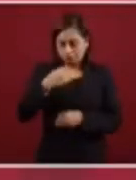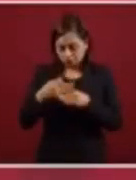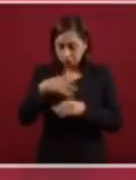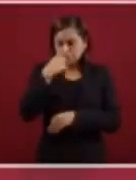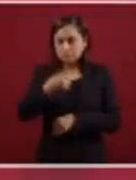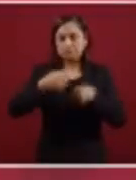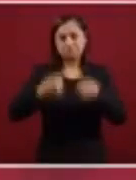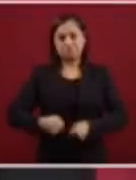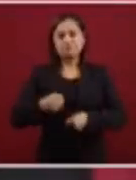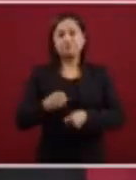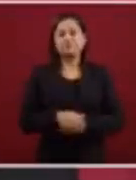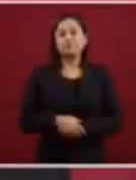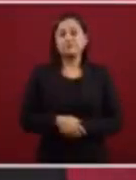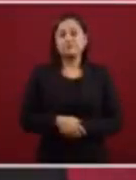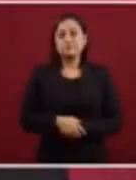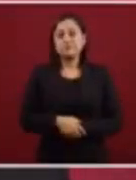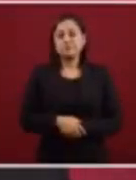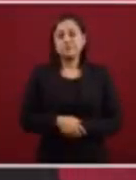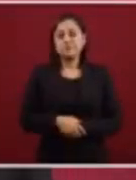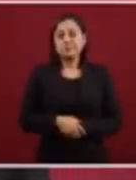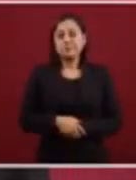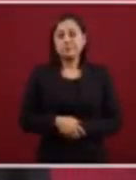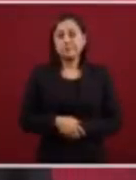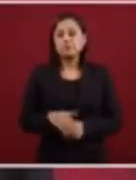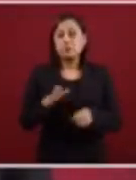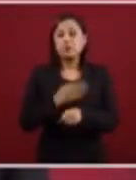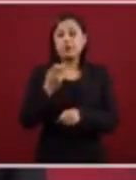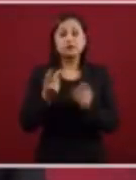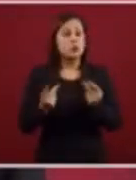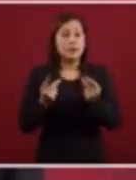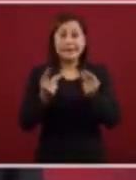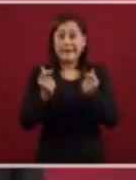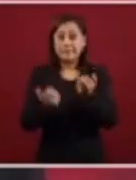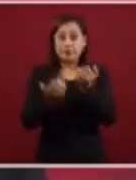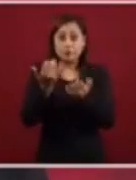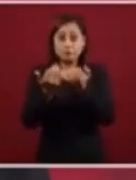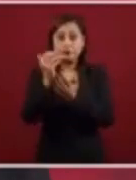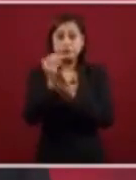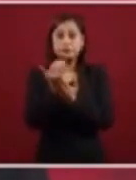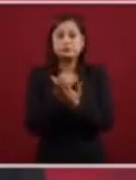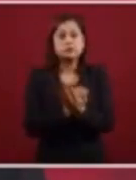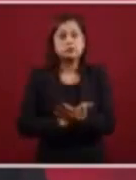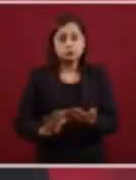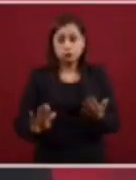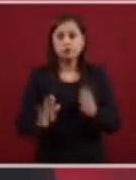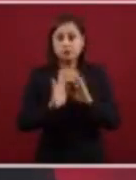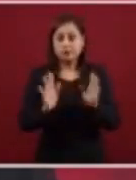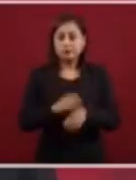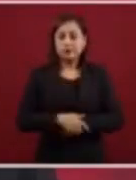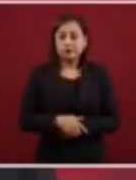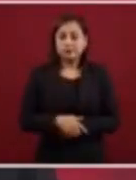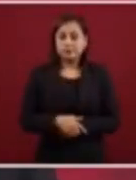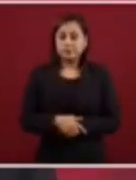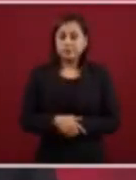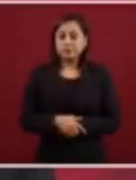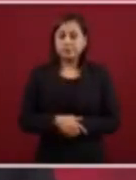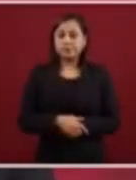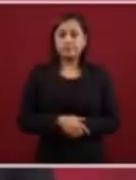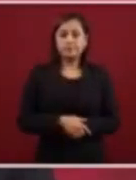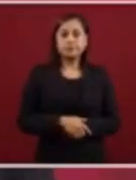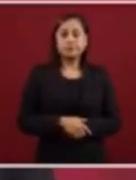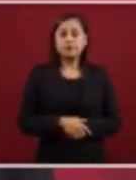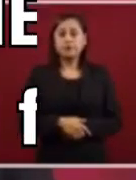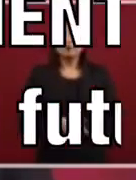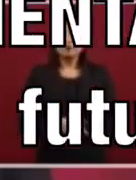diciendo. Por eso se redujo pronto el incendio, se apagaron